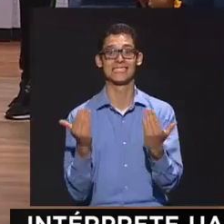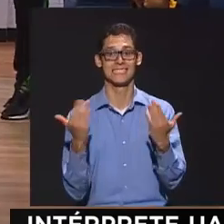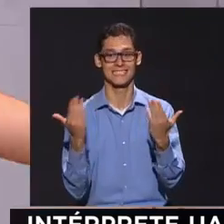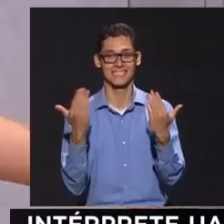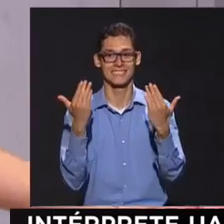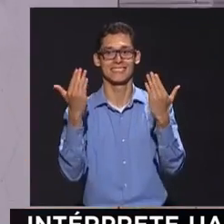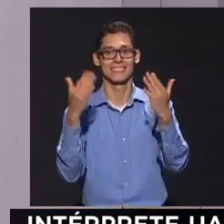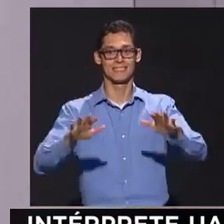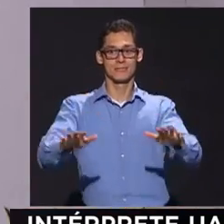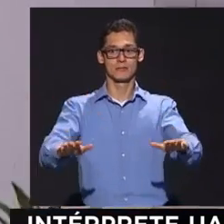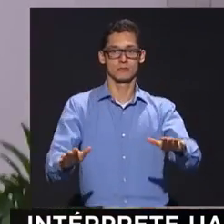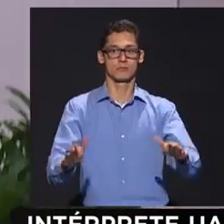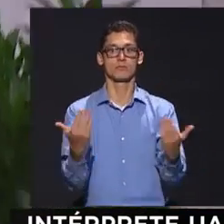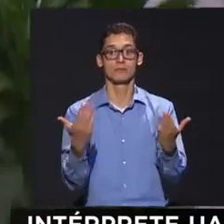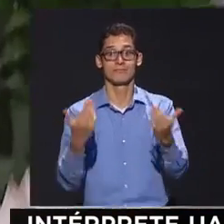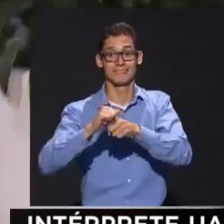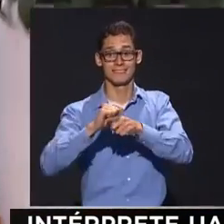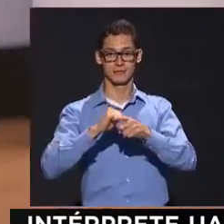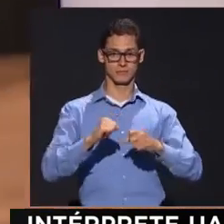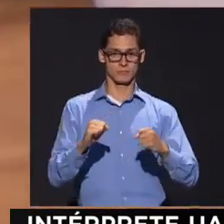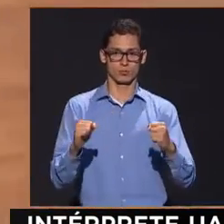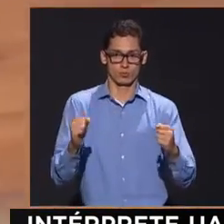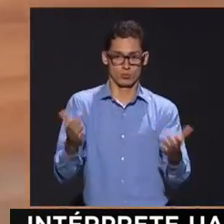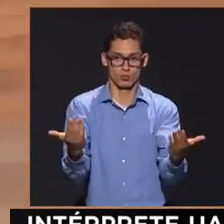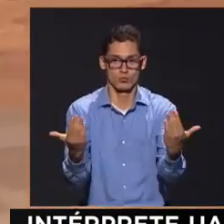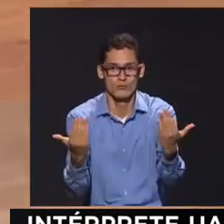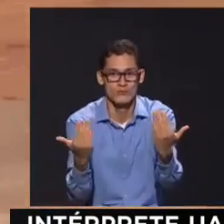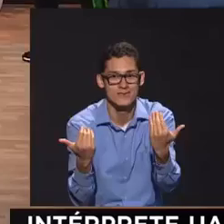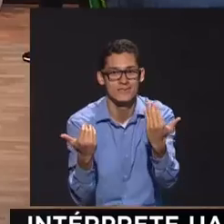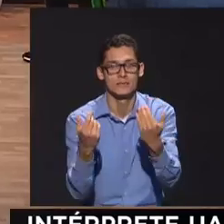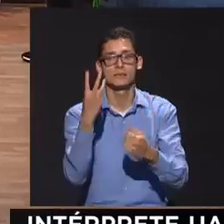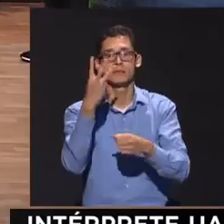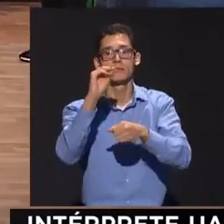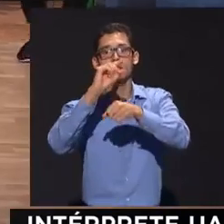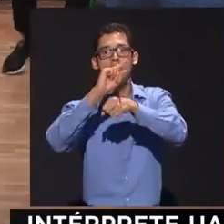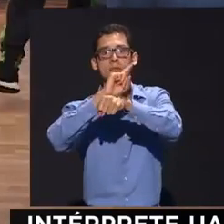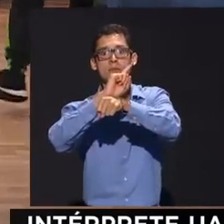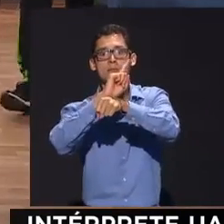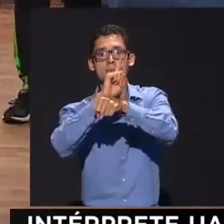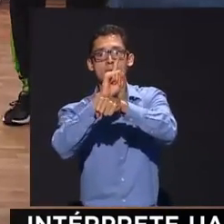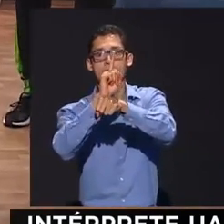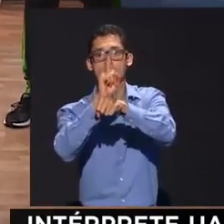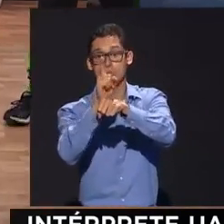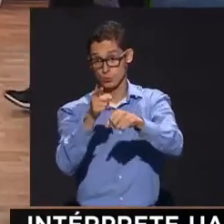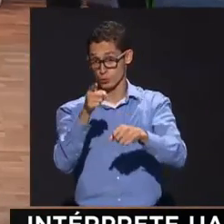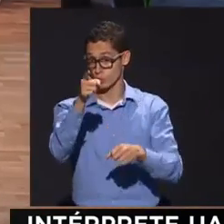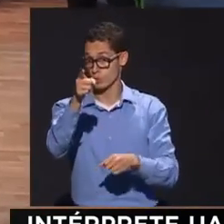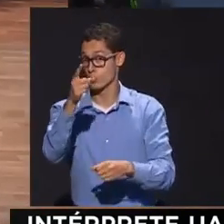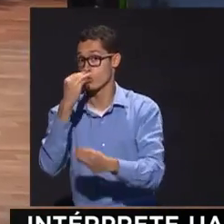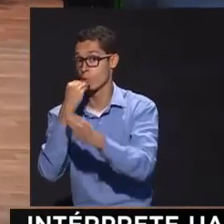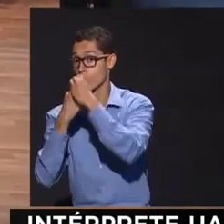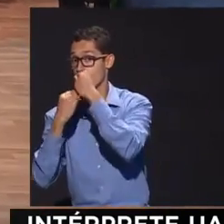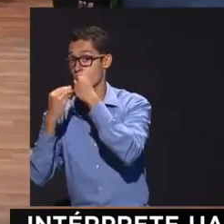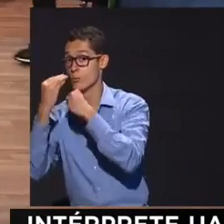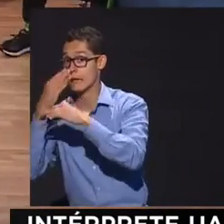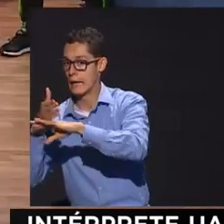ahí los ponía trabajo 30 minutos antes de comer un vaso de agua